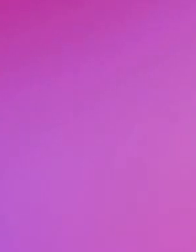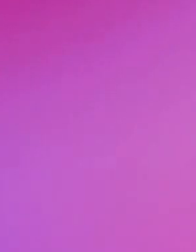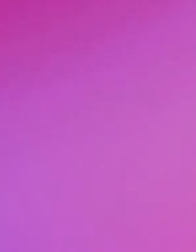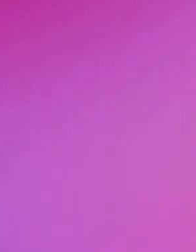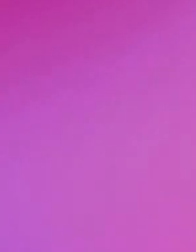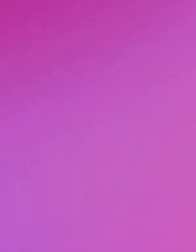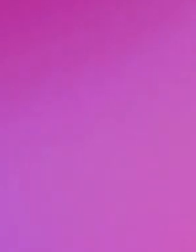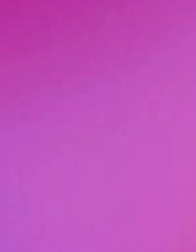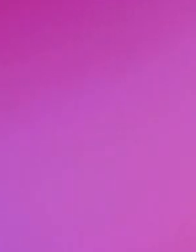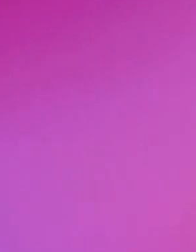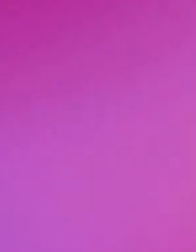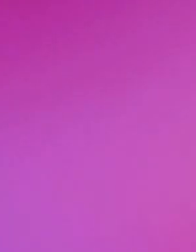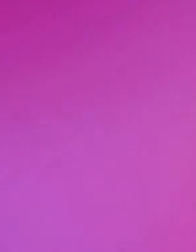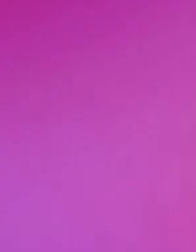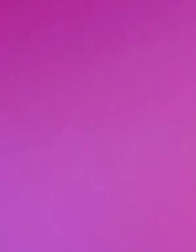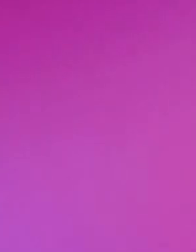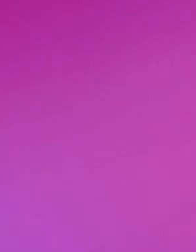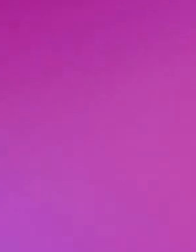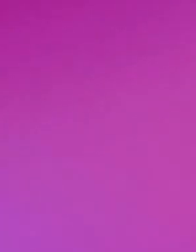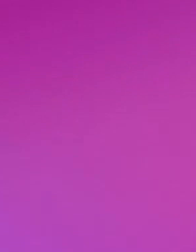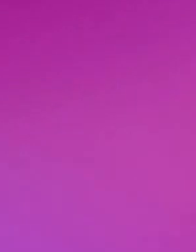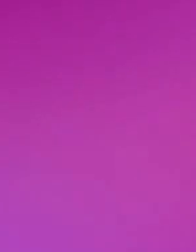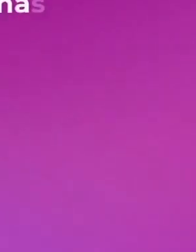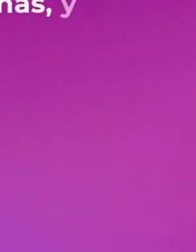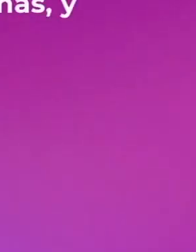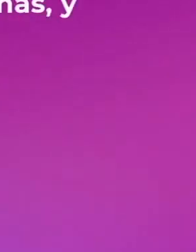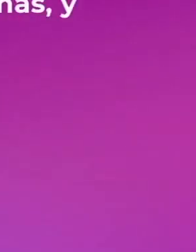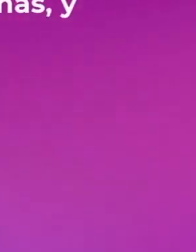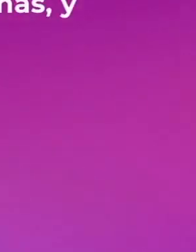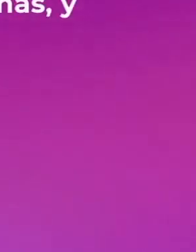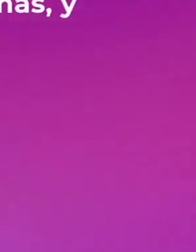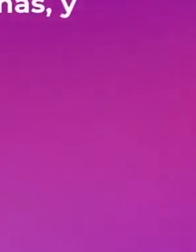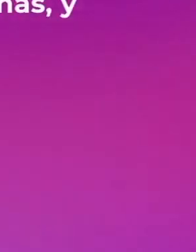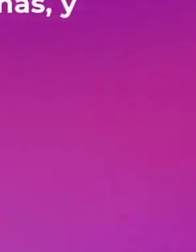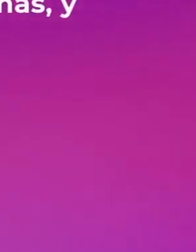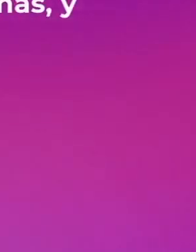aprendeencasa.cep.gov.mx, en donde podrás ver nuevamente los videos de los programas